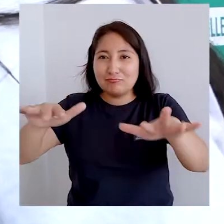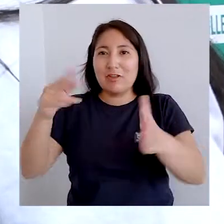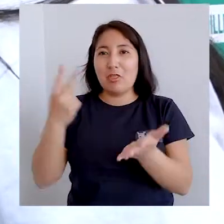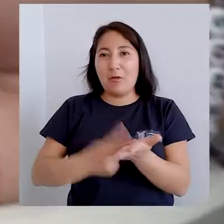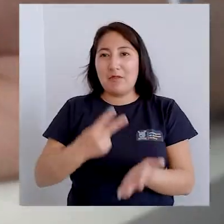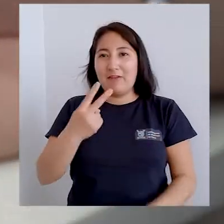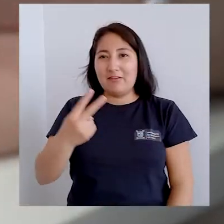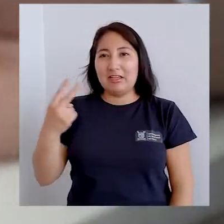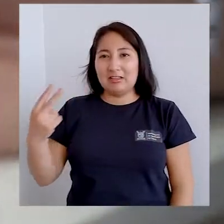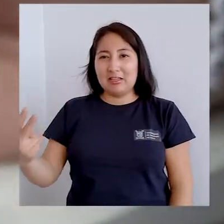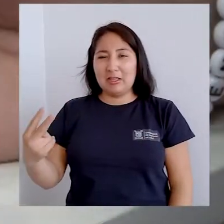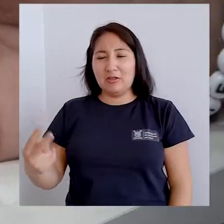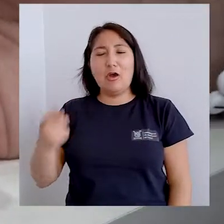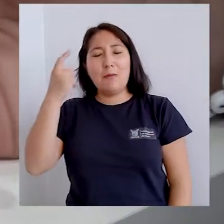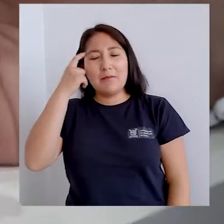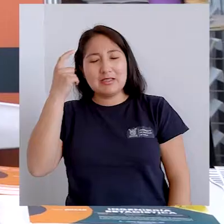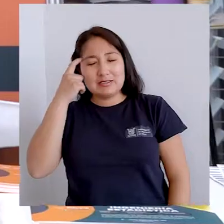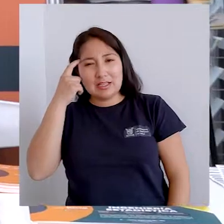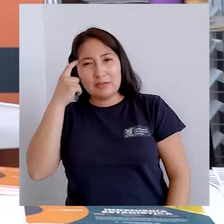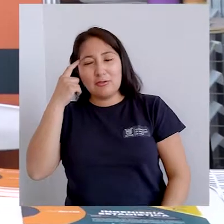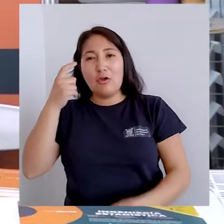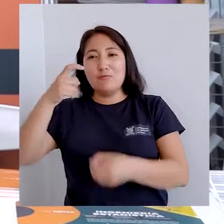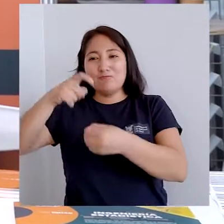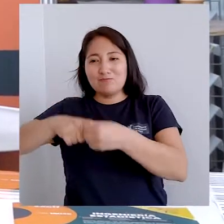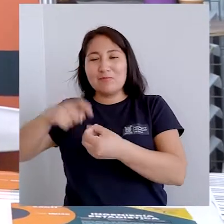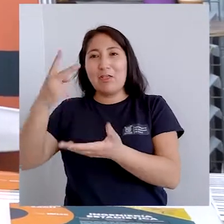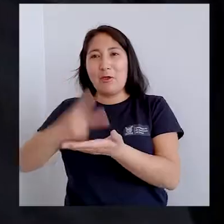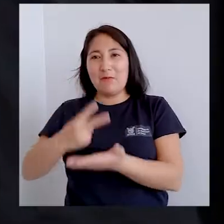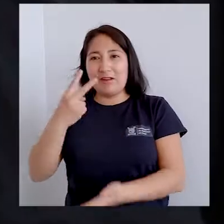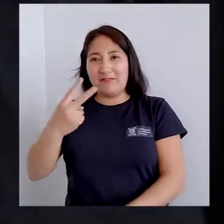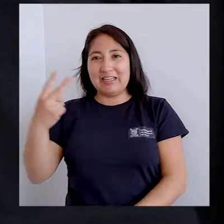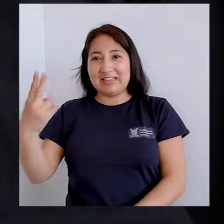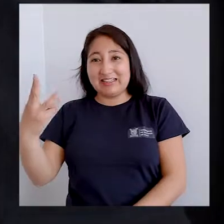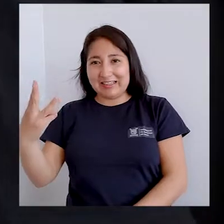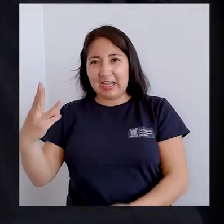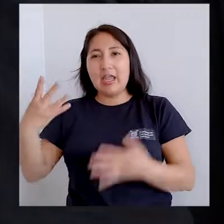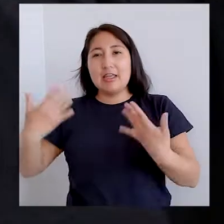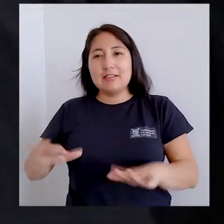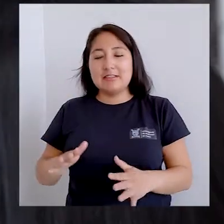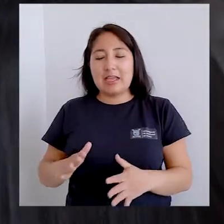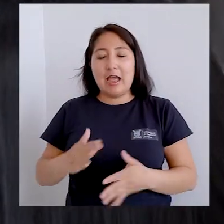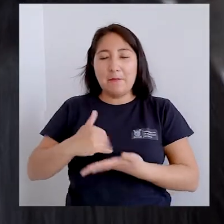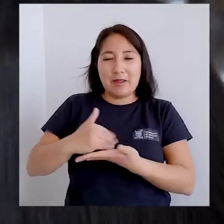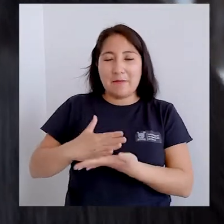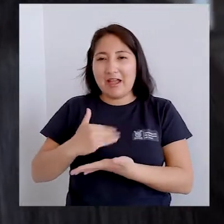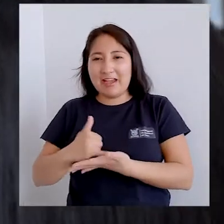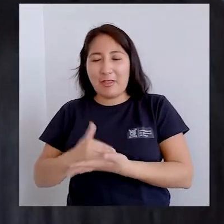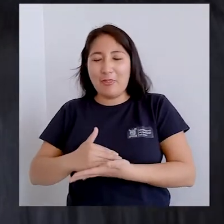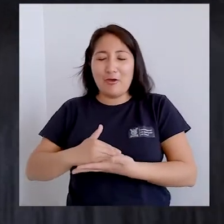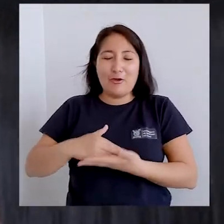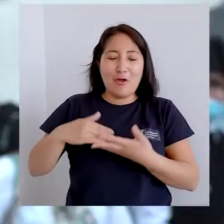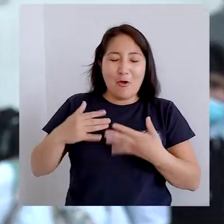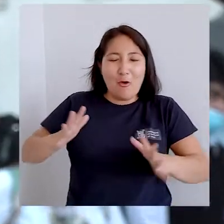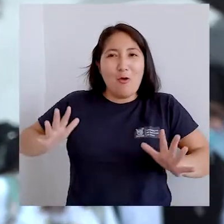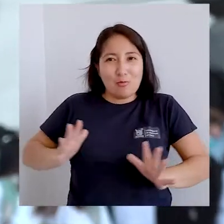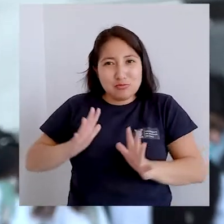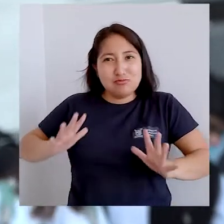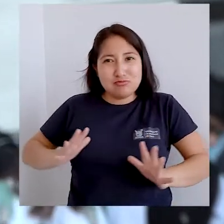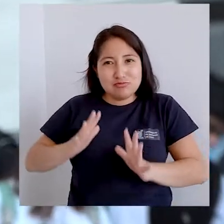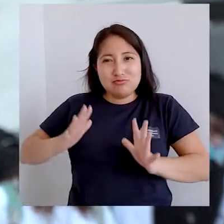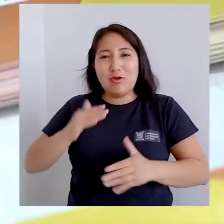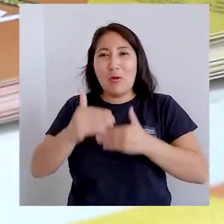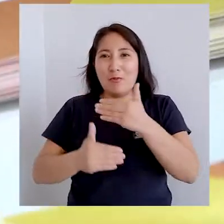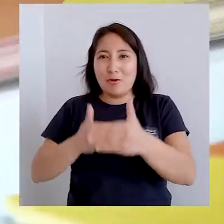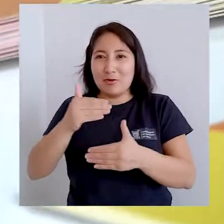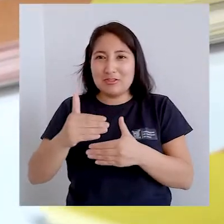difusión 2022 en miras a la admisión 2023 y ya estamos preparándonos a full con el equipo para el proceso de